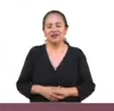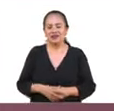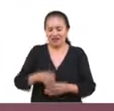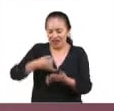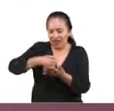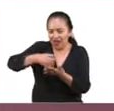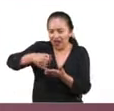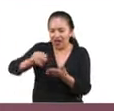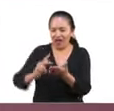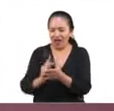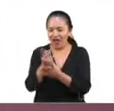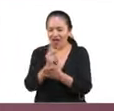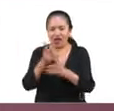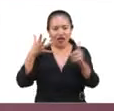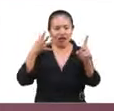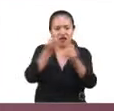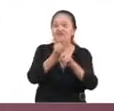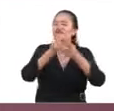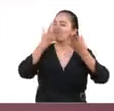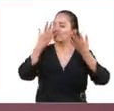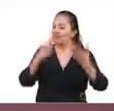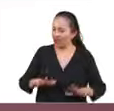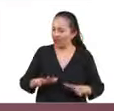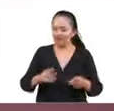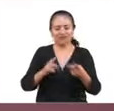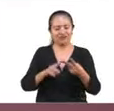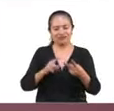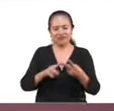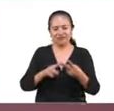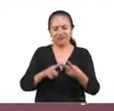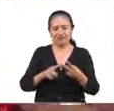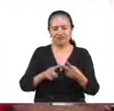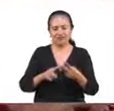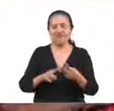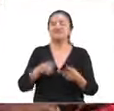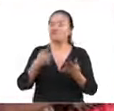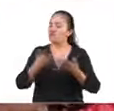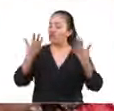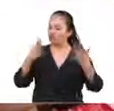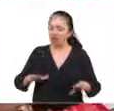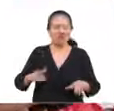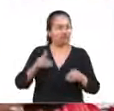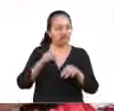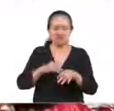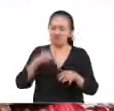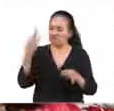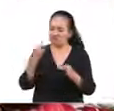siembra de plantas. Hemos cumplido nuestra misión.